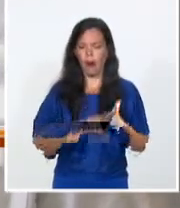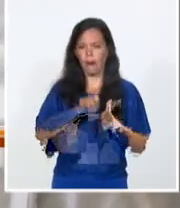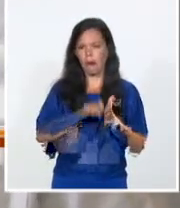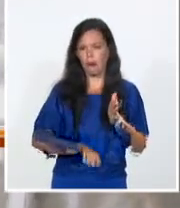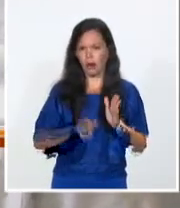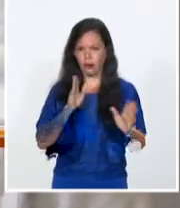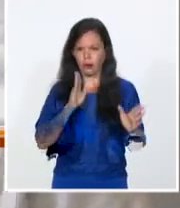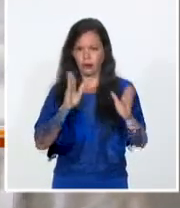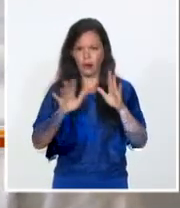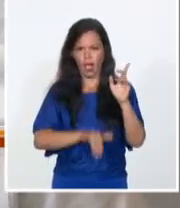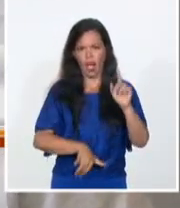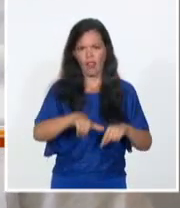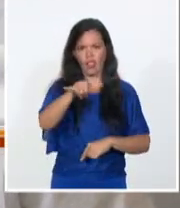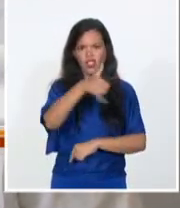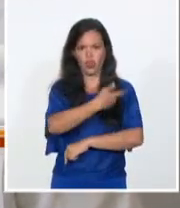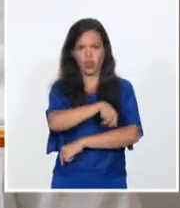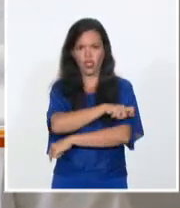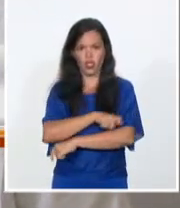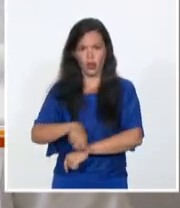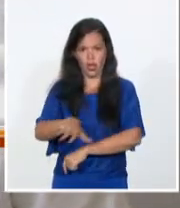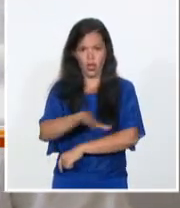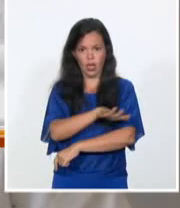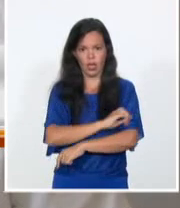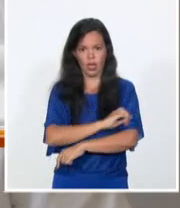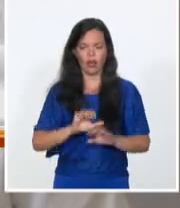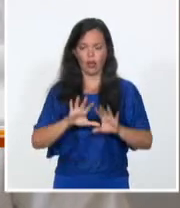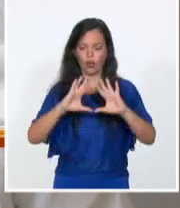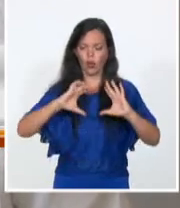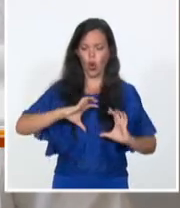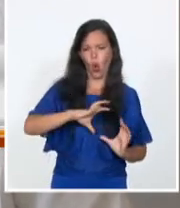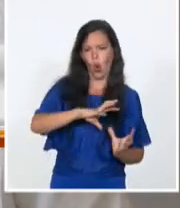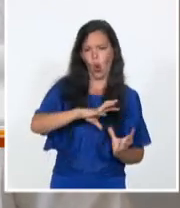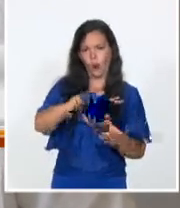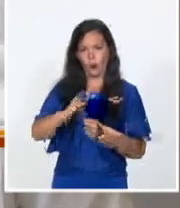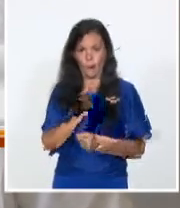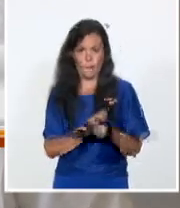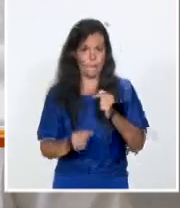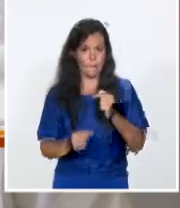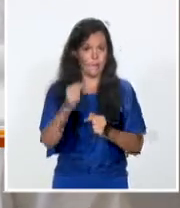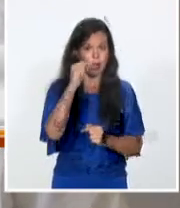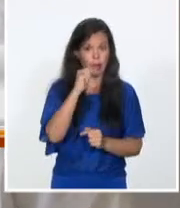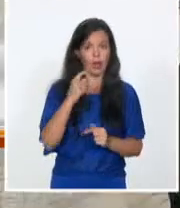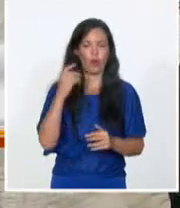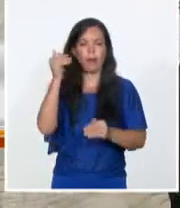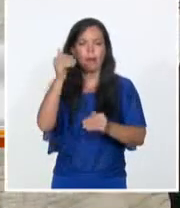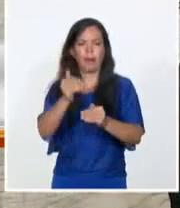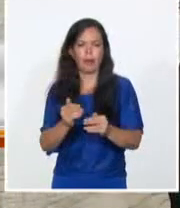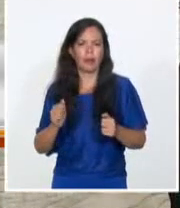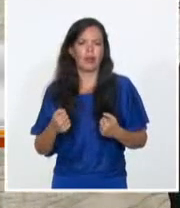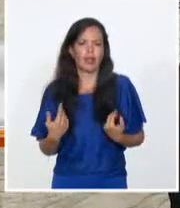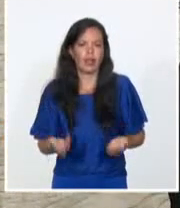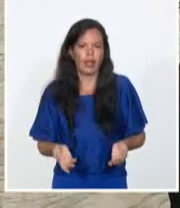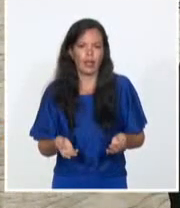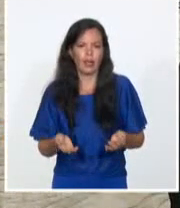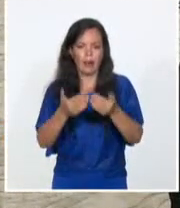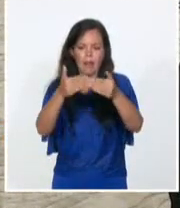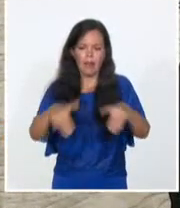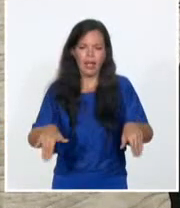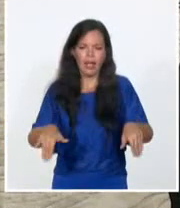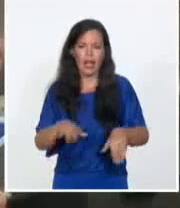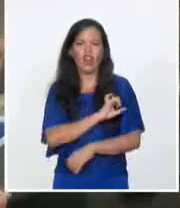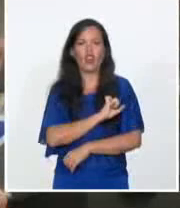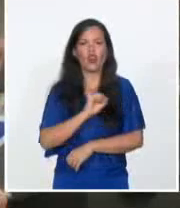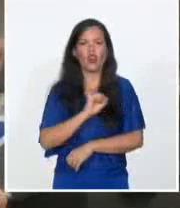aviación civil a nivel global. La primera de ellas es una meta de lograr que la aviación civil